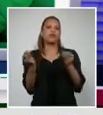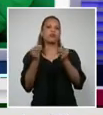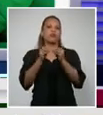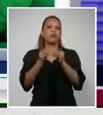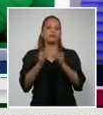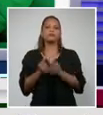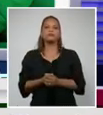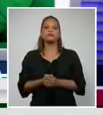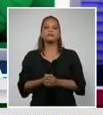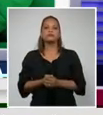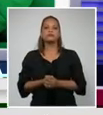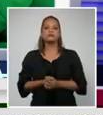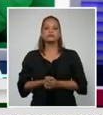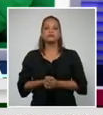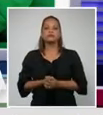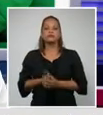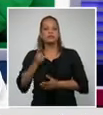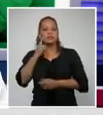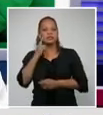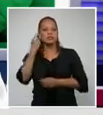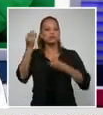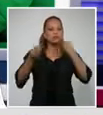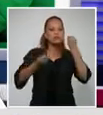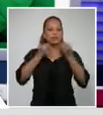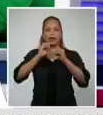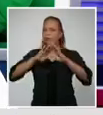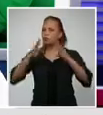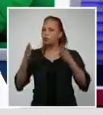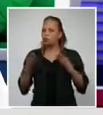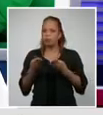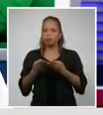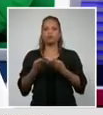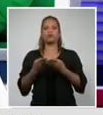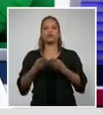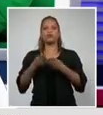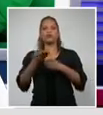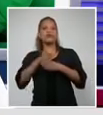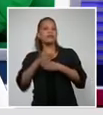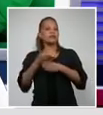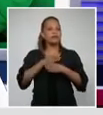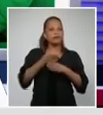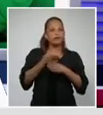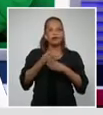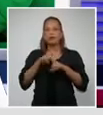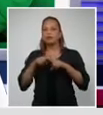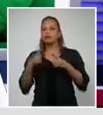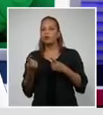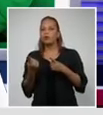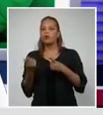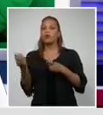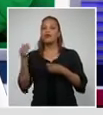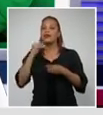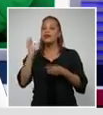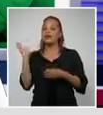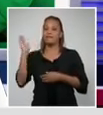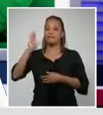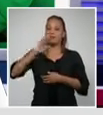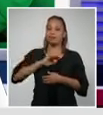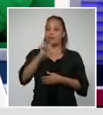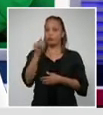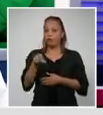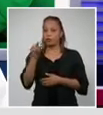una evaluación de lo que representa la introducción a nuestro país